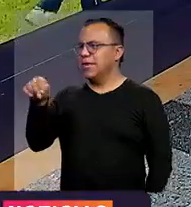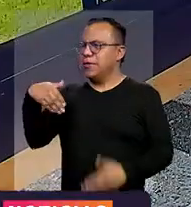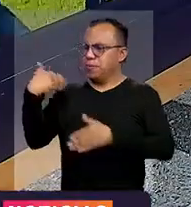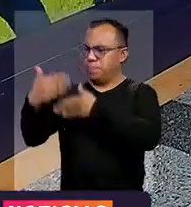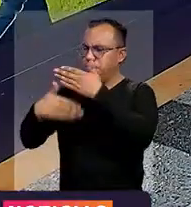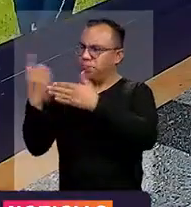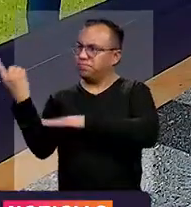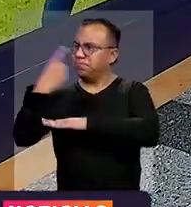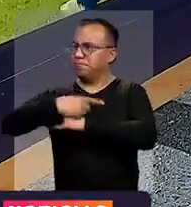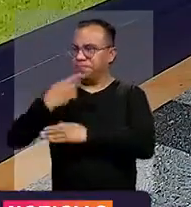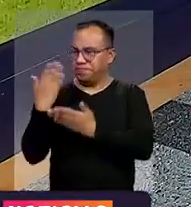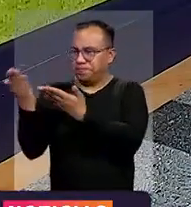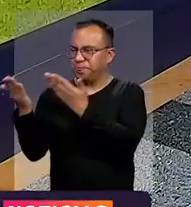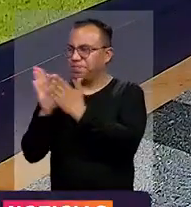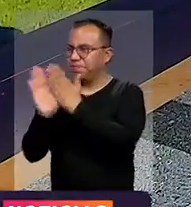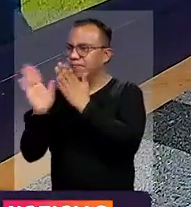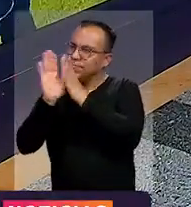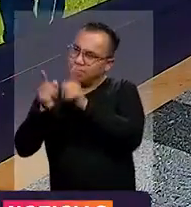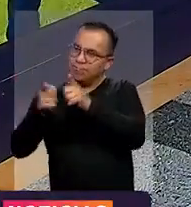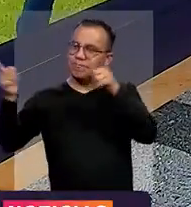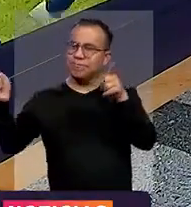avanza esta jornada? Adelante.